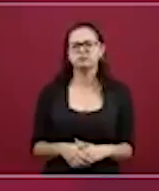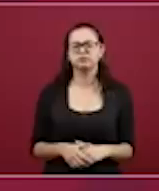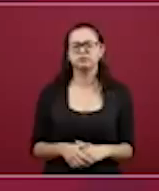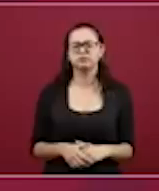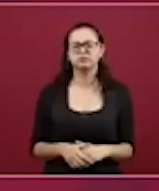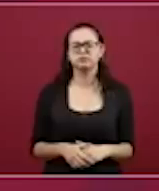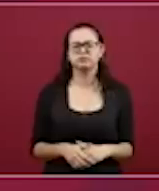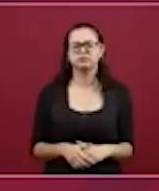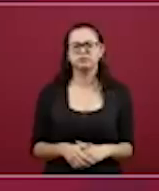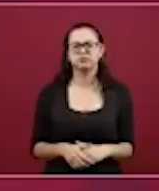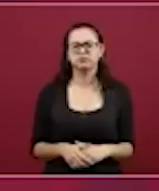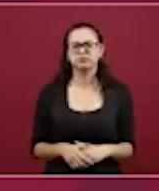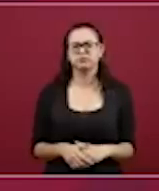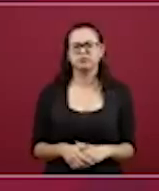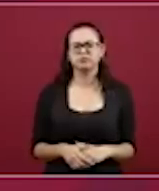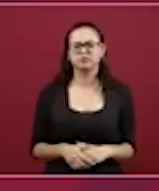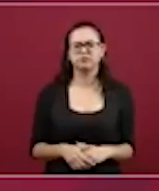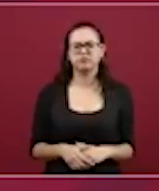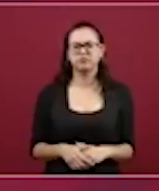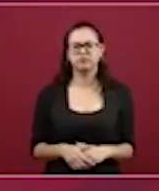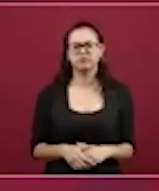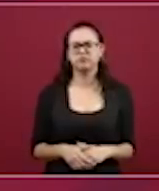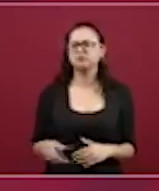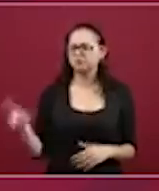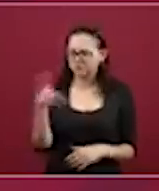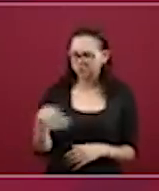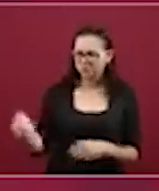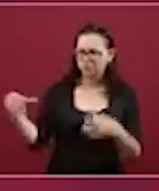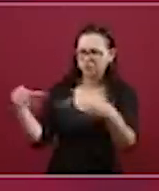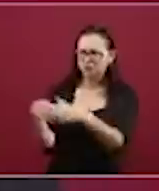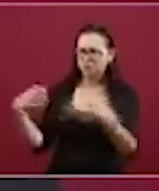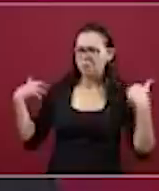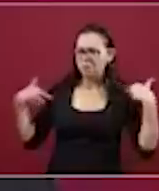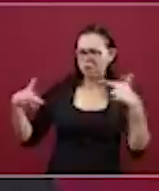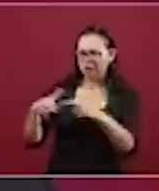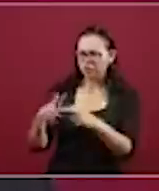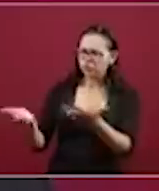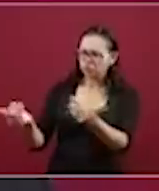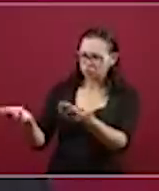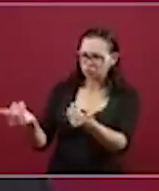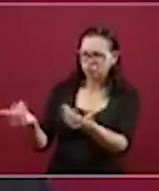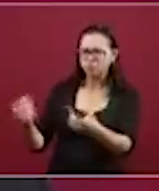interior del movimiento magisterial,